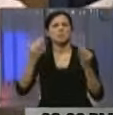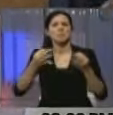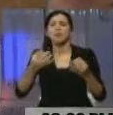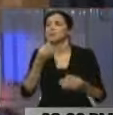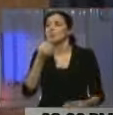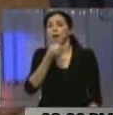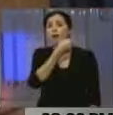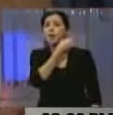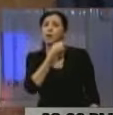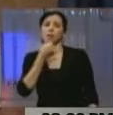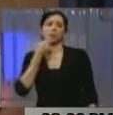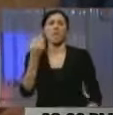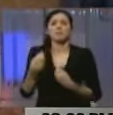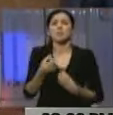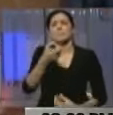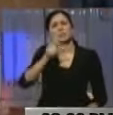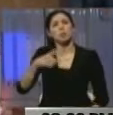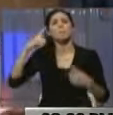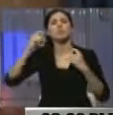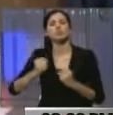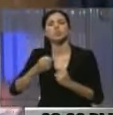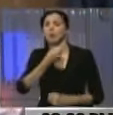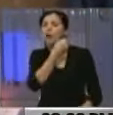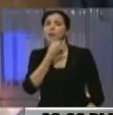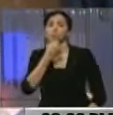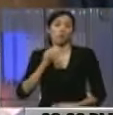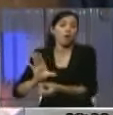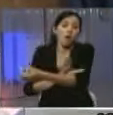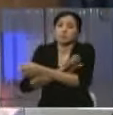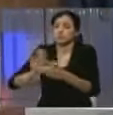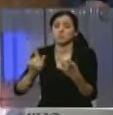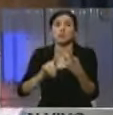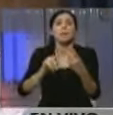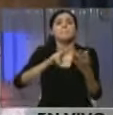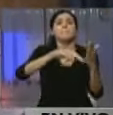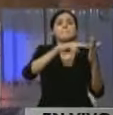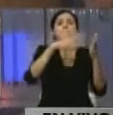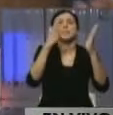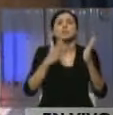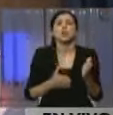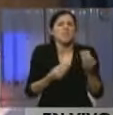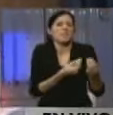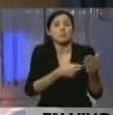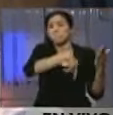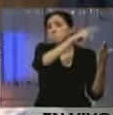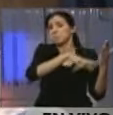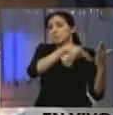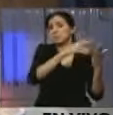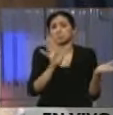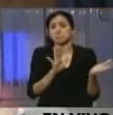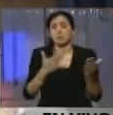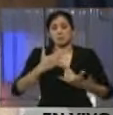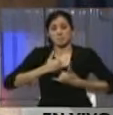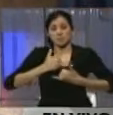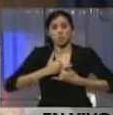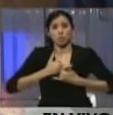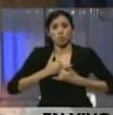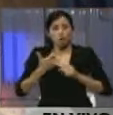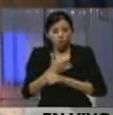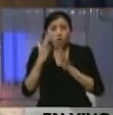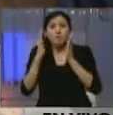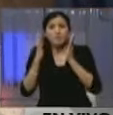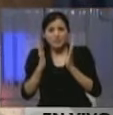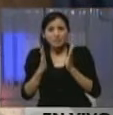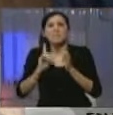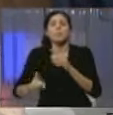cantantes? Cantan. ¿Qué hacen los pintores? Pintan. Y los gobernantes debemos gobernar. Nosotros no podemos